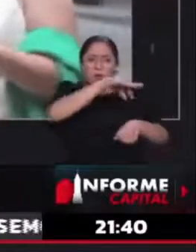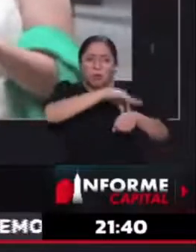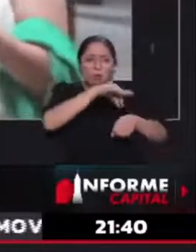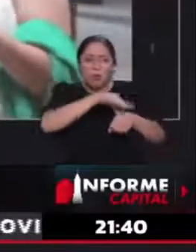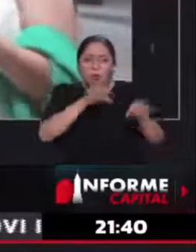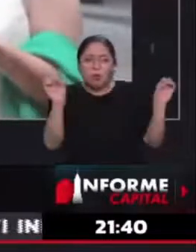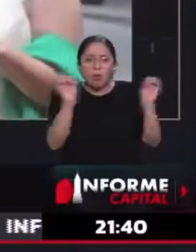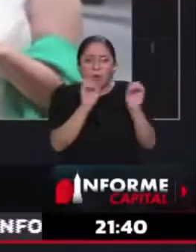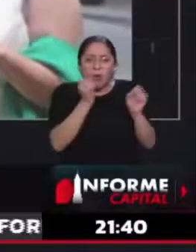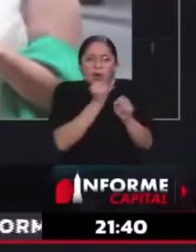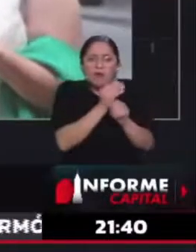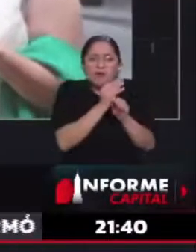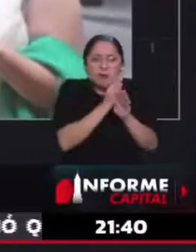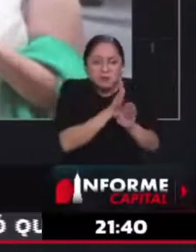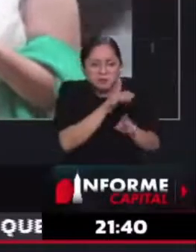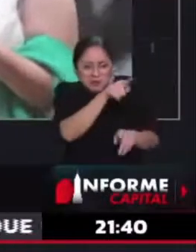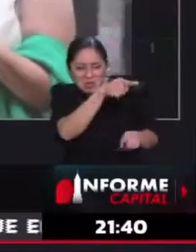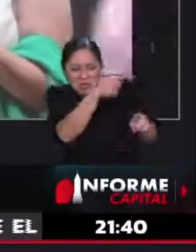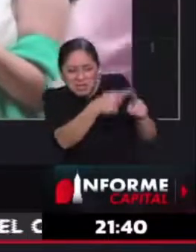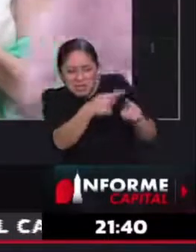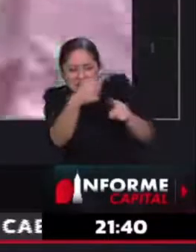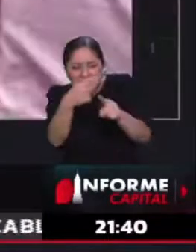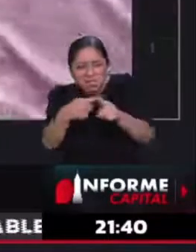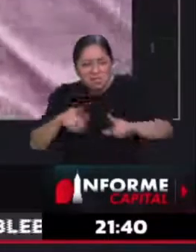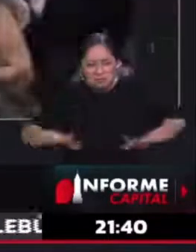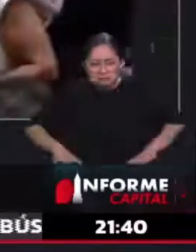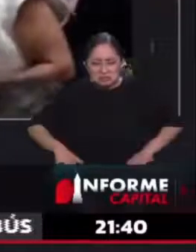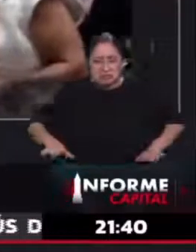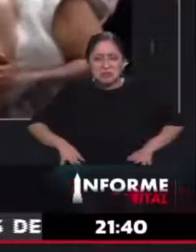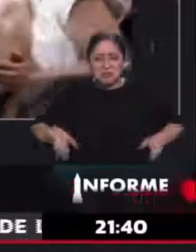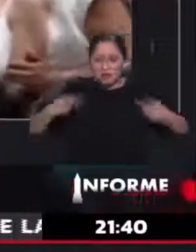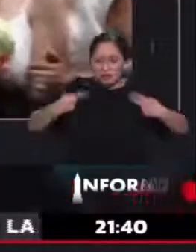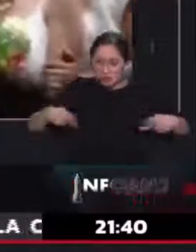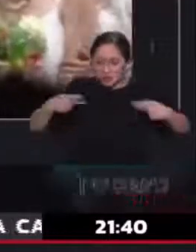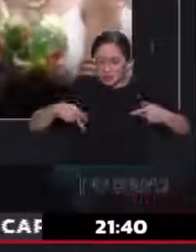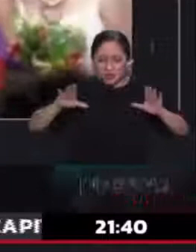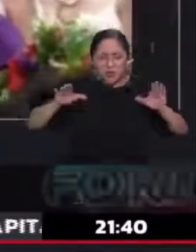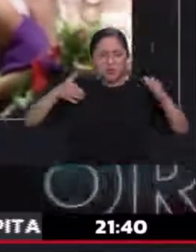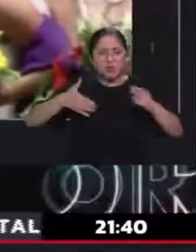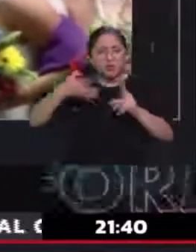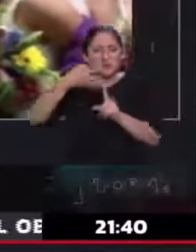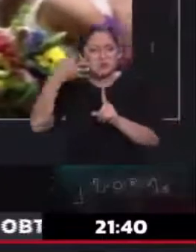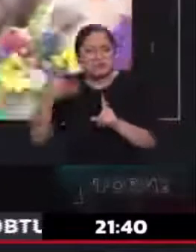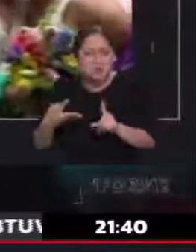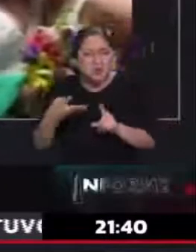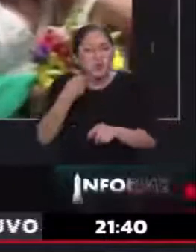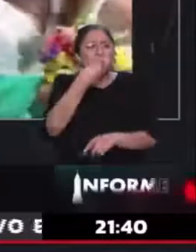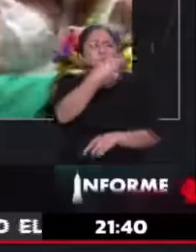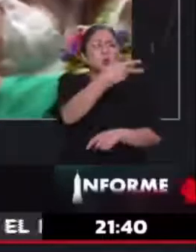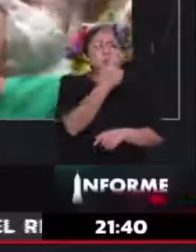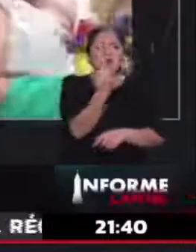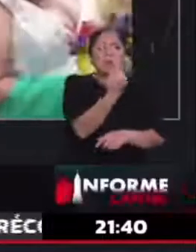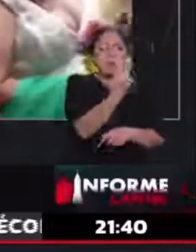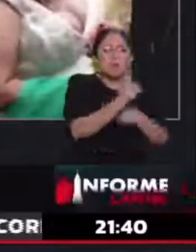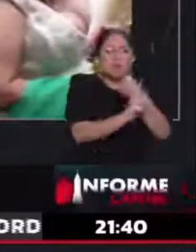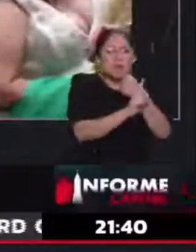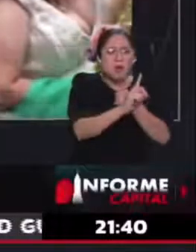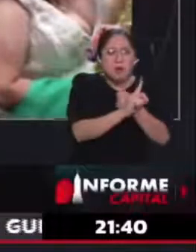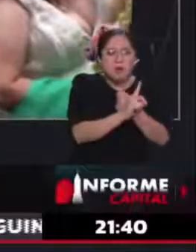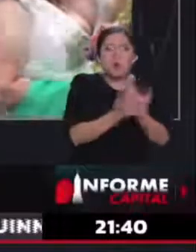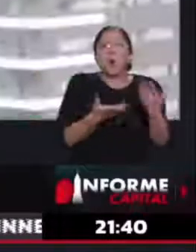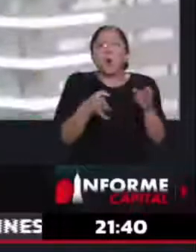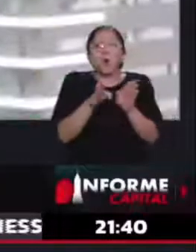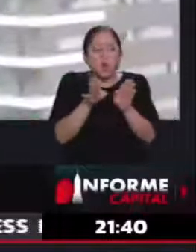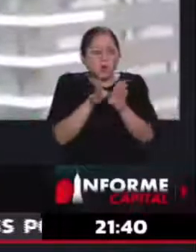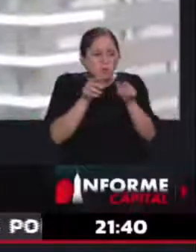necesaria con respecto a quiénes son las personas LGBT, cuáles son las necesidades que tienen y cómo deben atenderse. Entonces